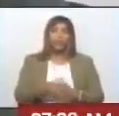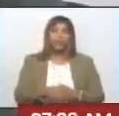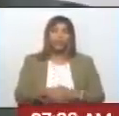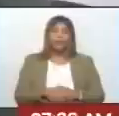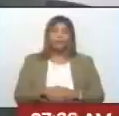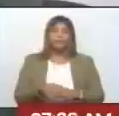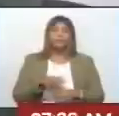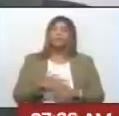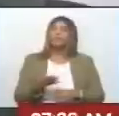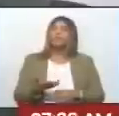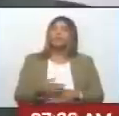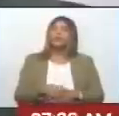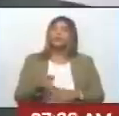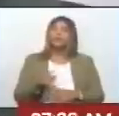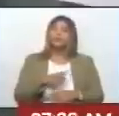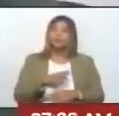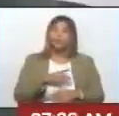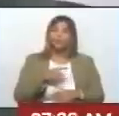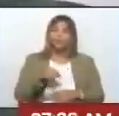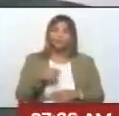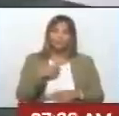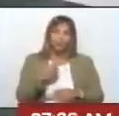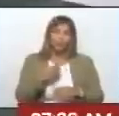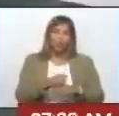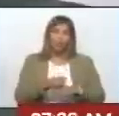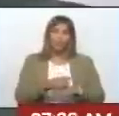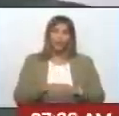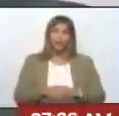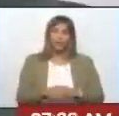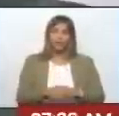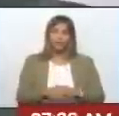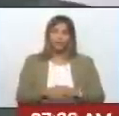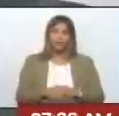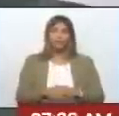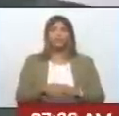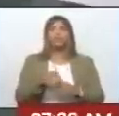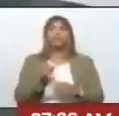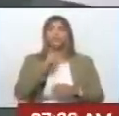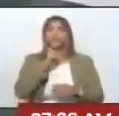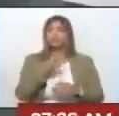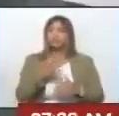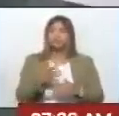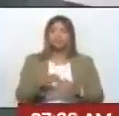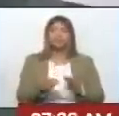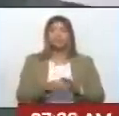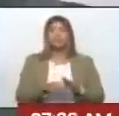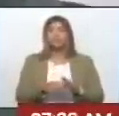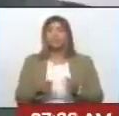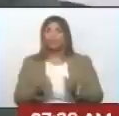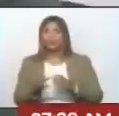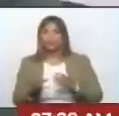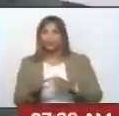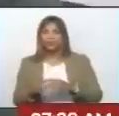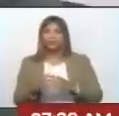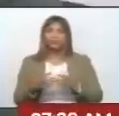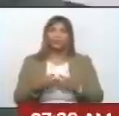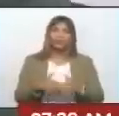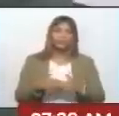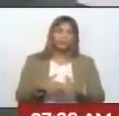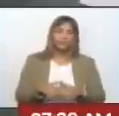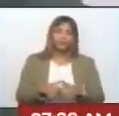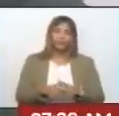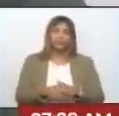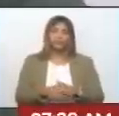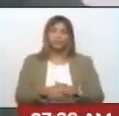por parte de los entes? Es decir, cuerpo representantes de medios de comunicación, de empresariados,